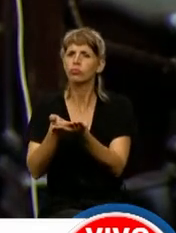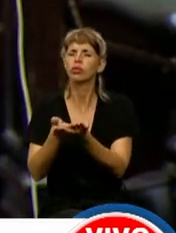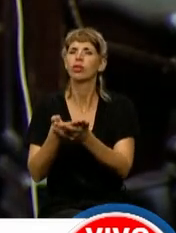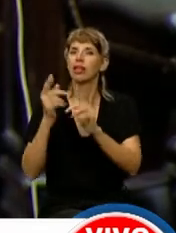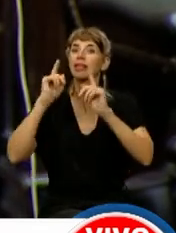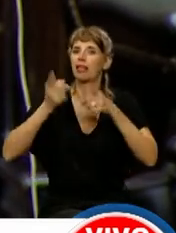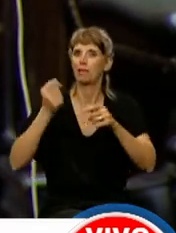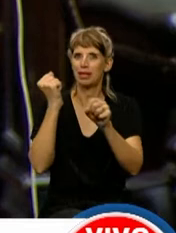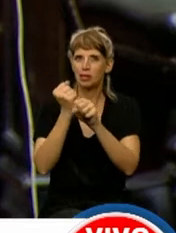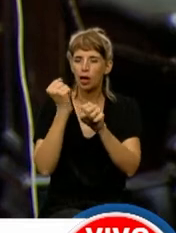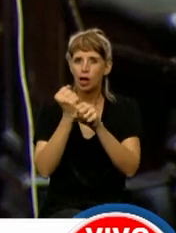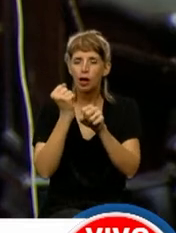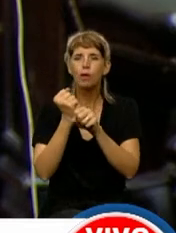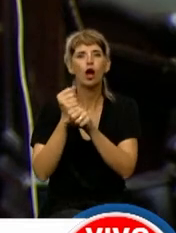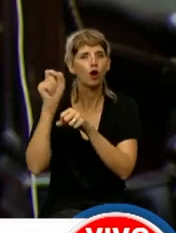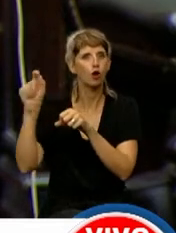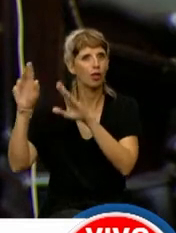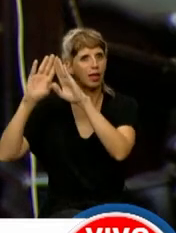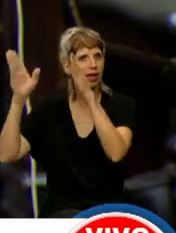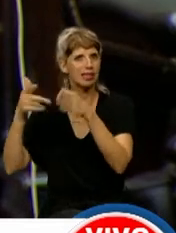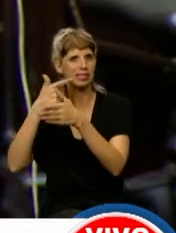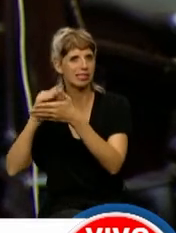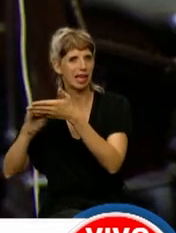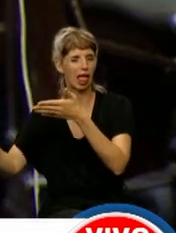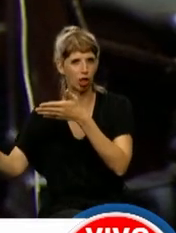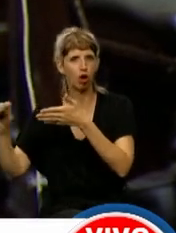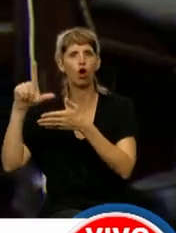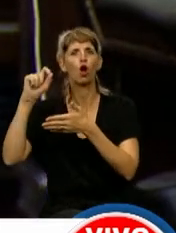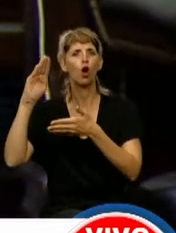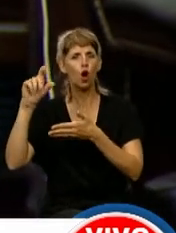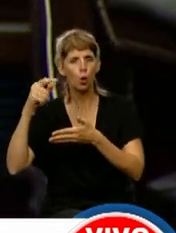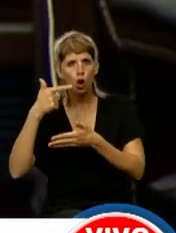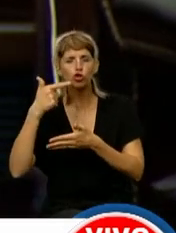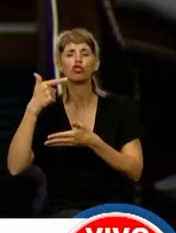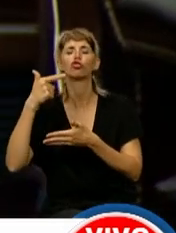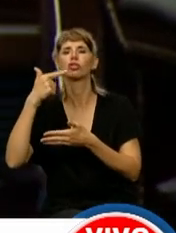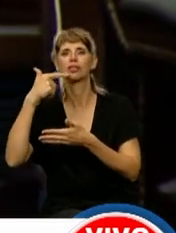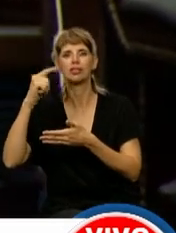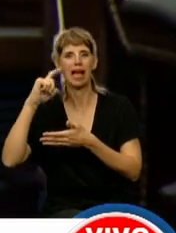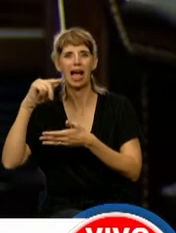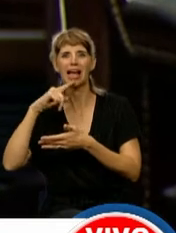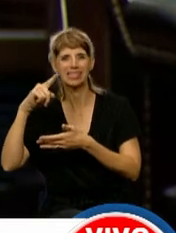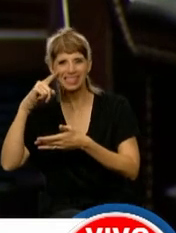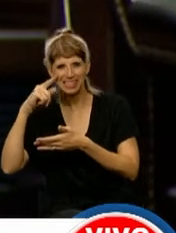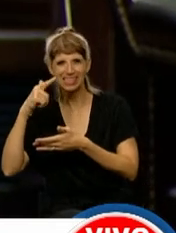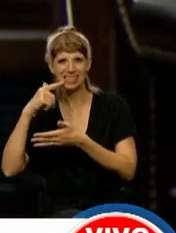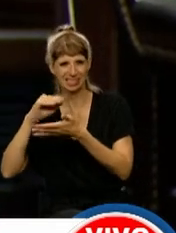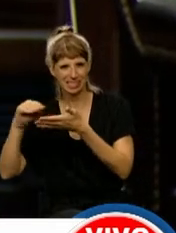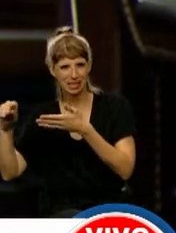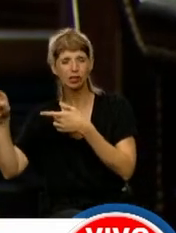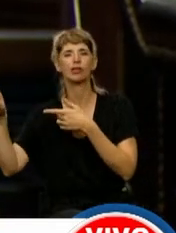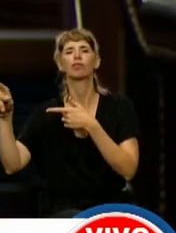el trabajo que se ha hecho en el senado por parte de julio cobos la senadora sagasti que han impulsado esta media sanción